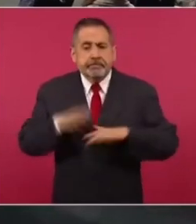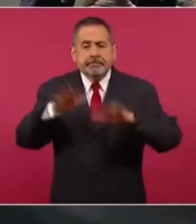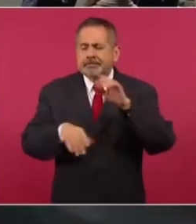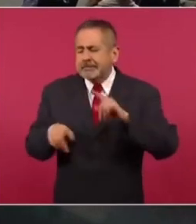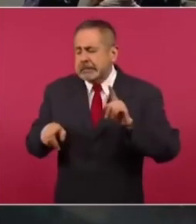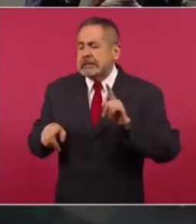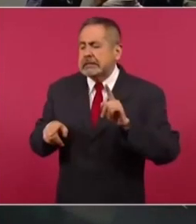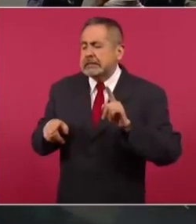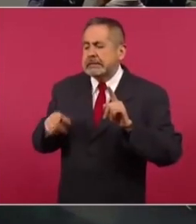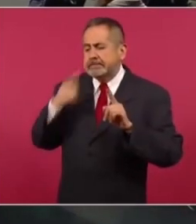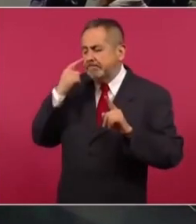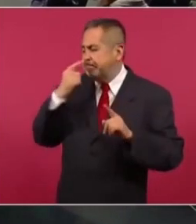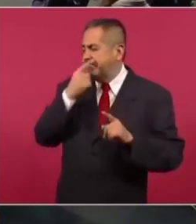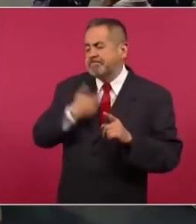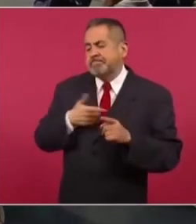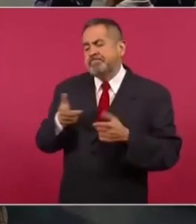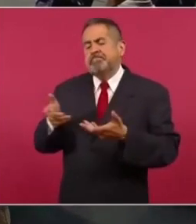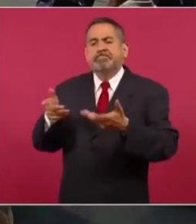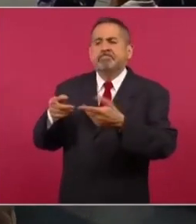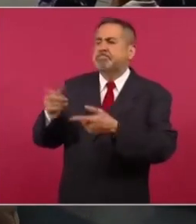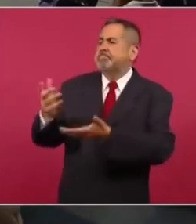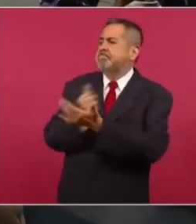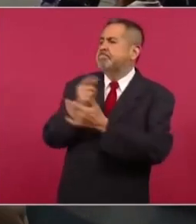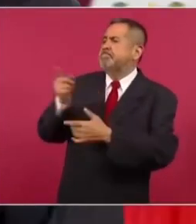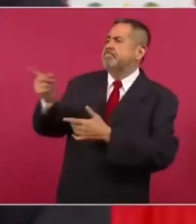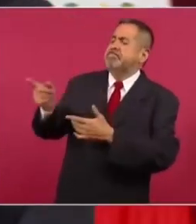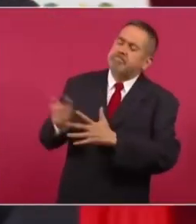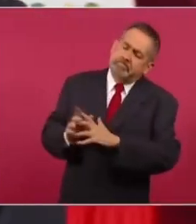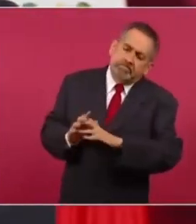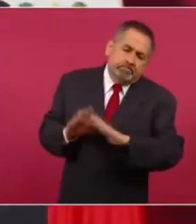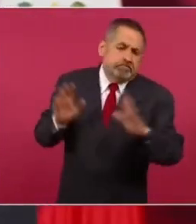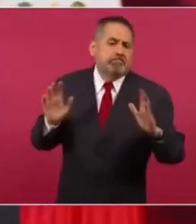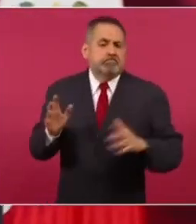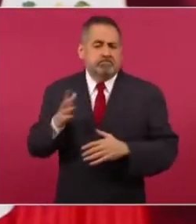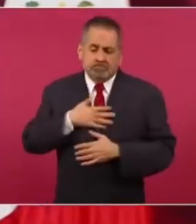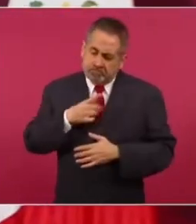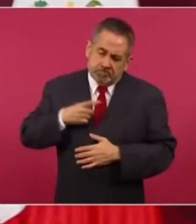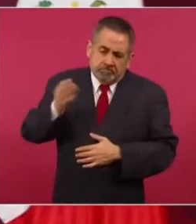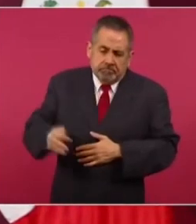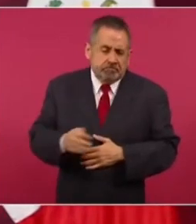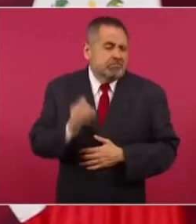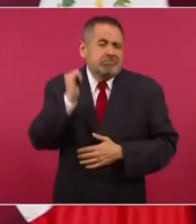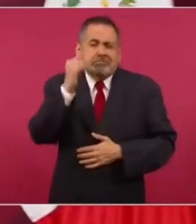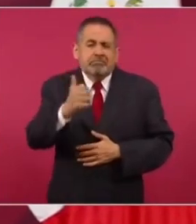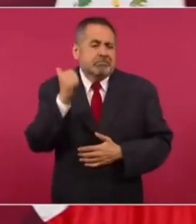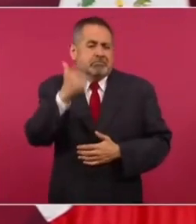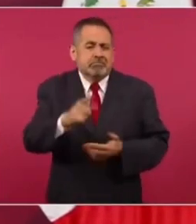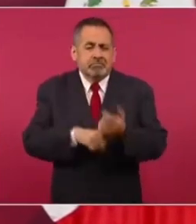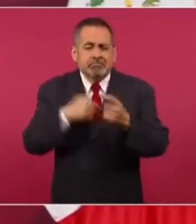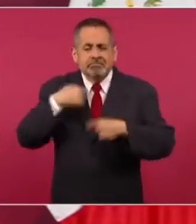gusta el que gana por alguna razón,